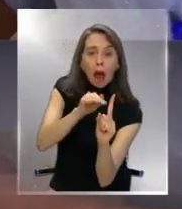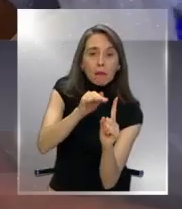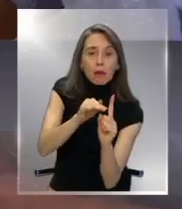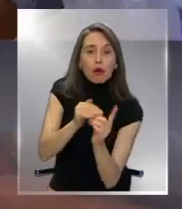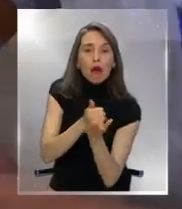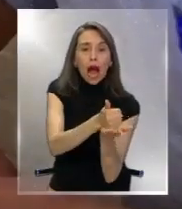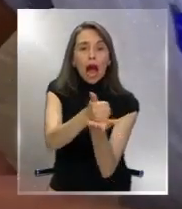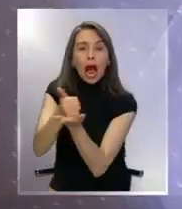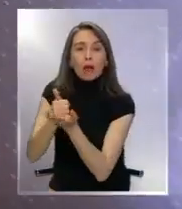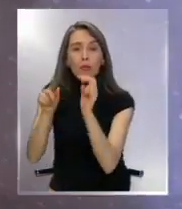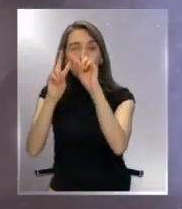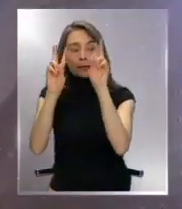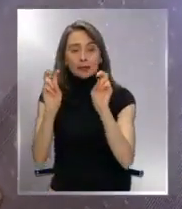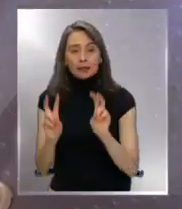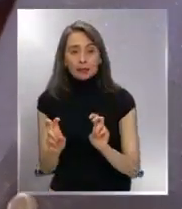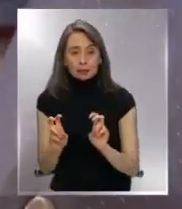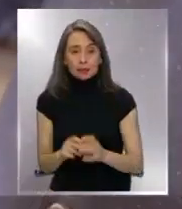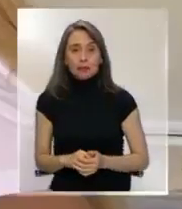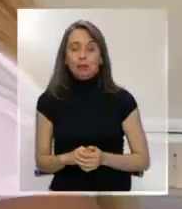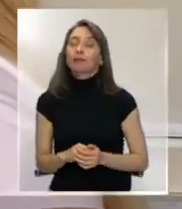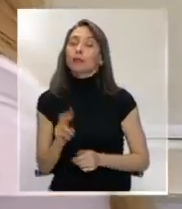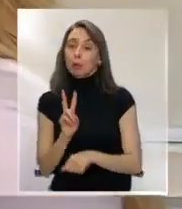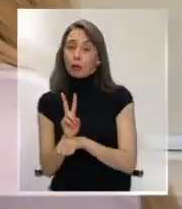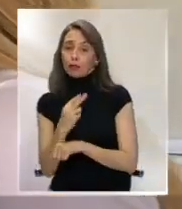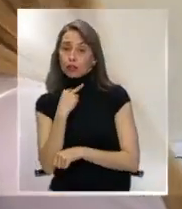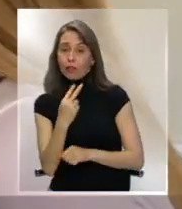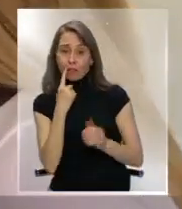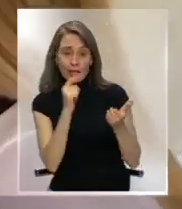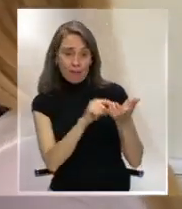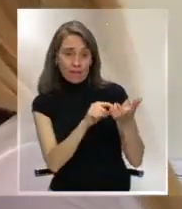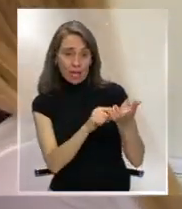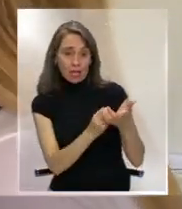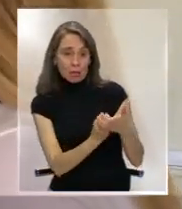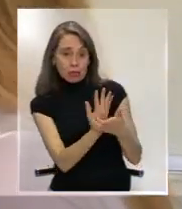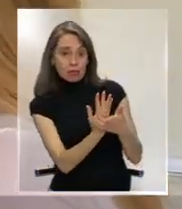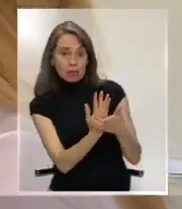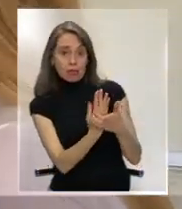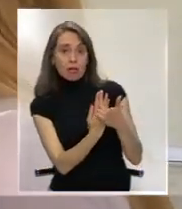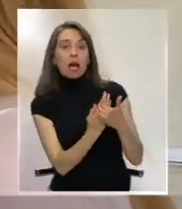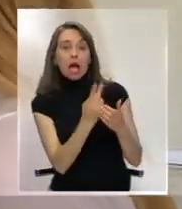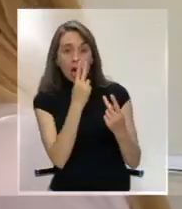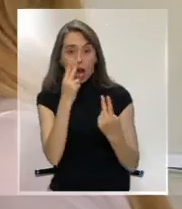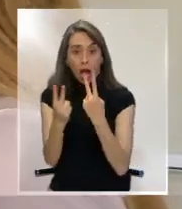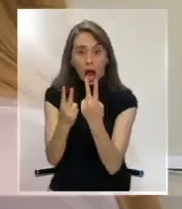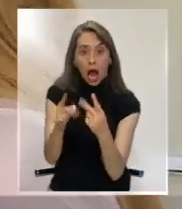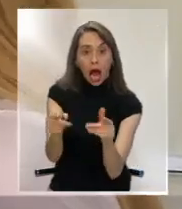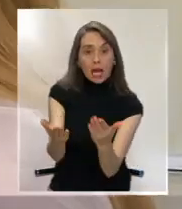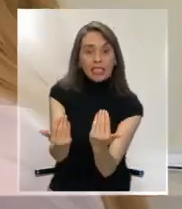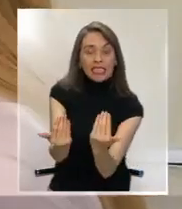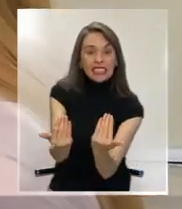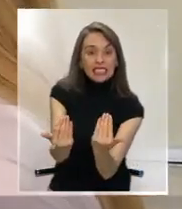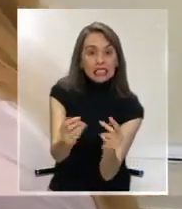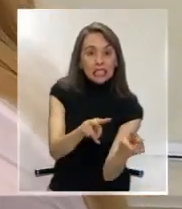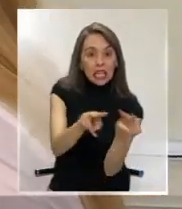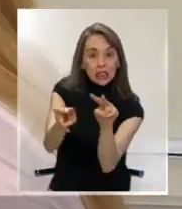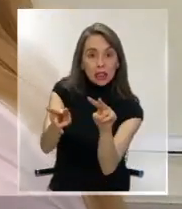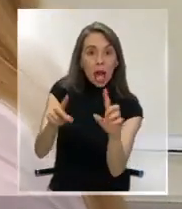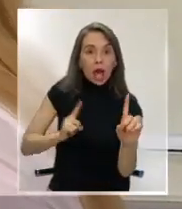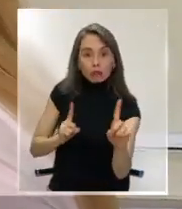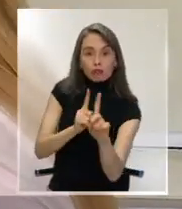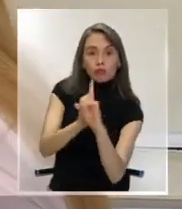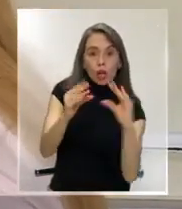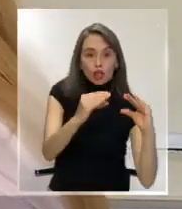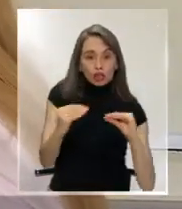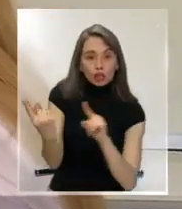ayudándonos con todo eso. Claramente acá aparece un insight, una necesidad de poder justamente conversar, tener espacios